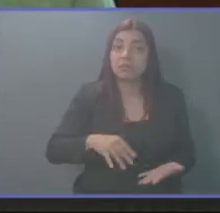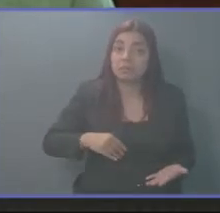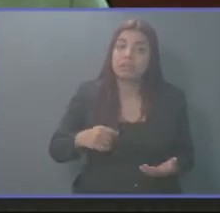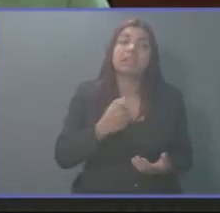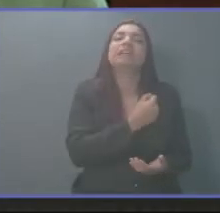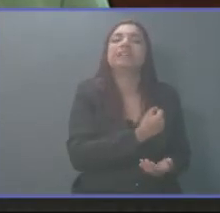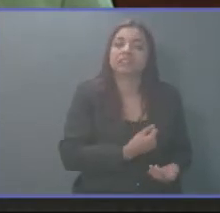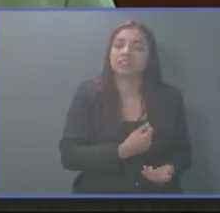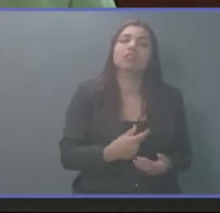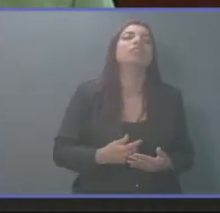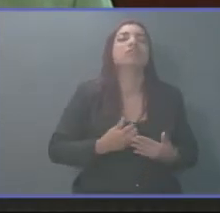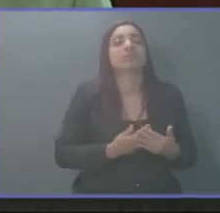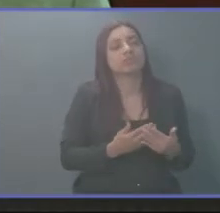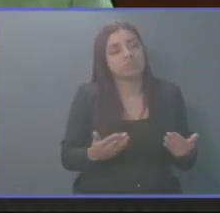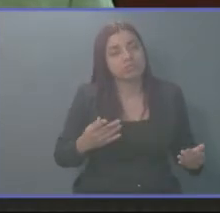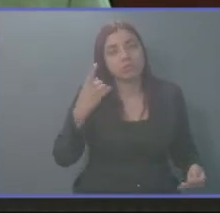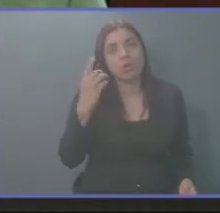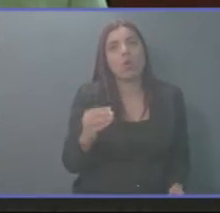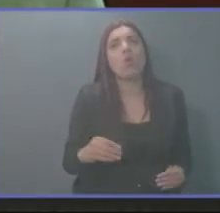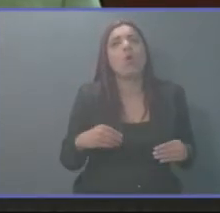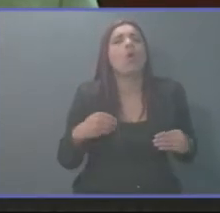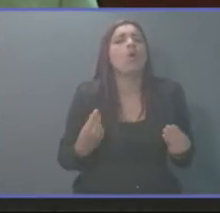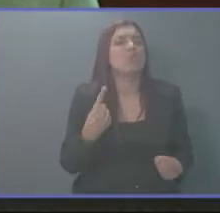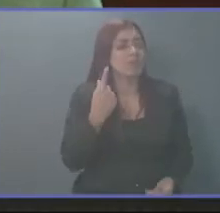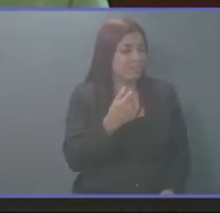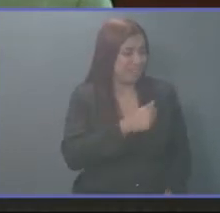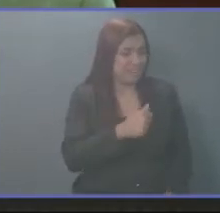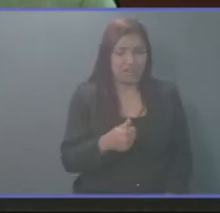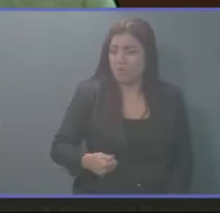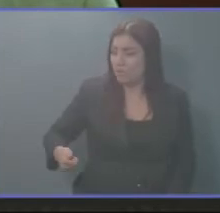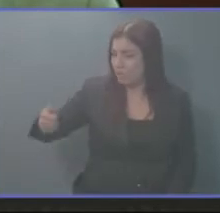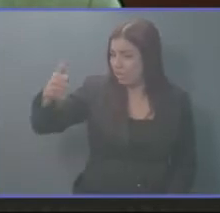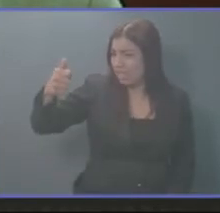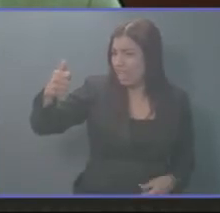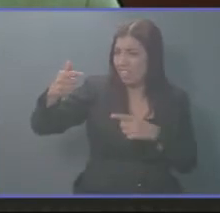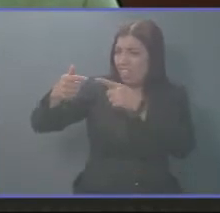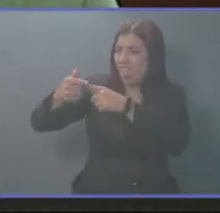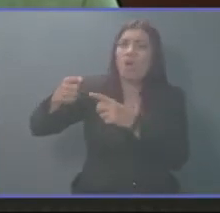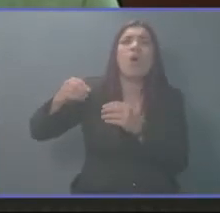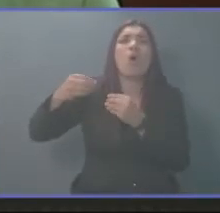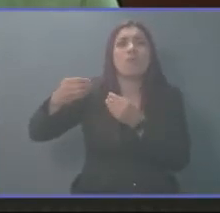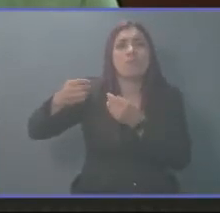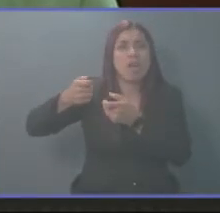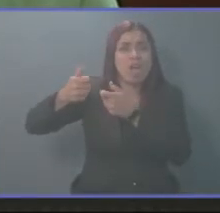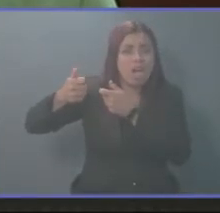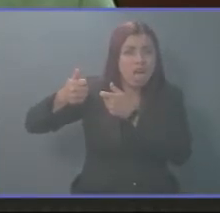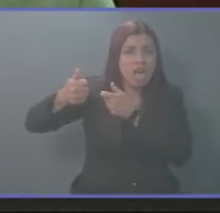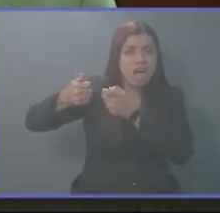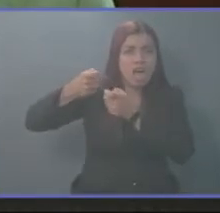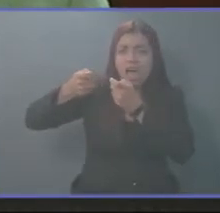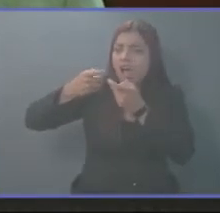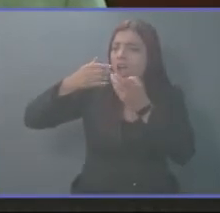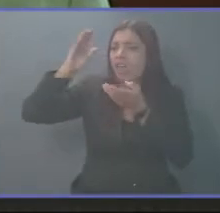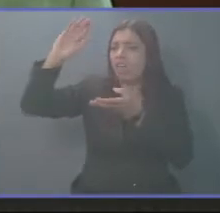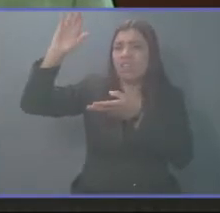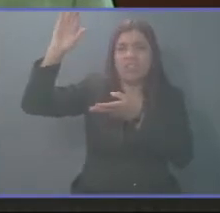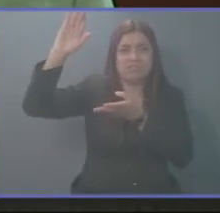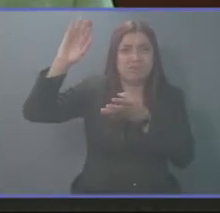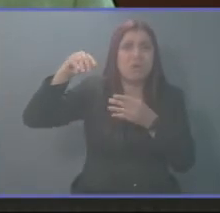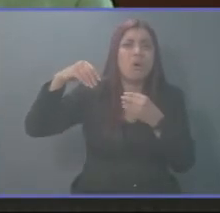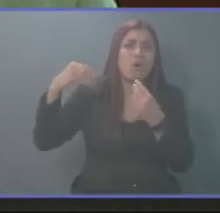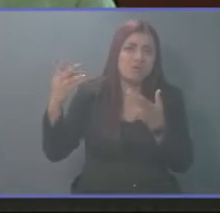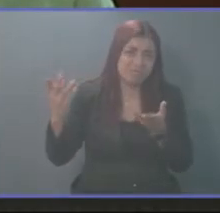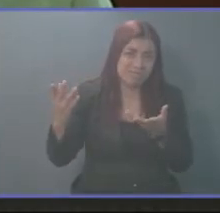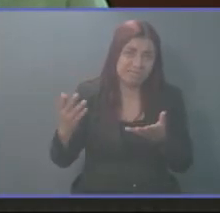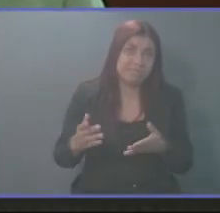de cómo los funcionarios de primer grado están manejando el tema.